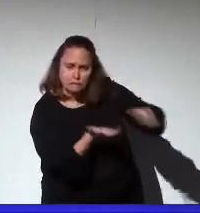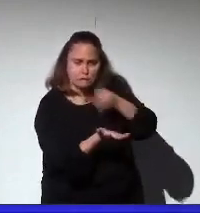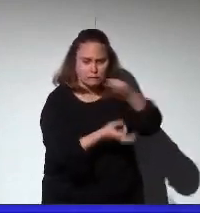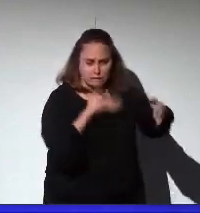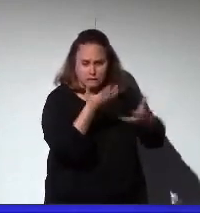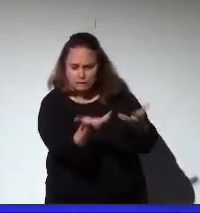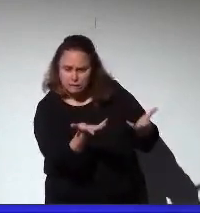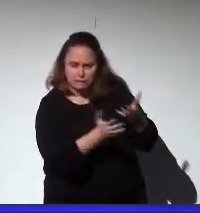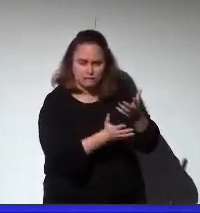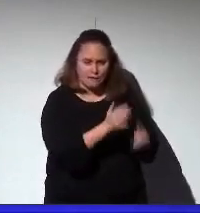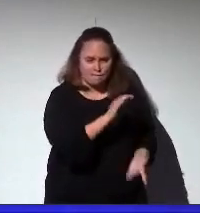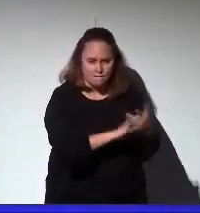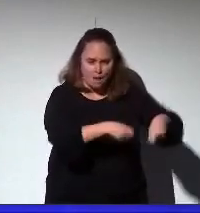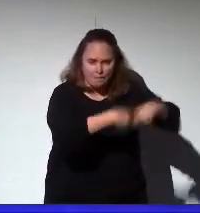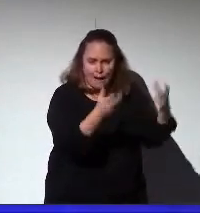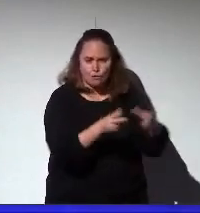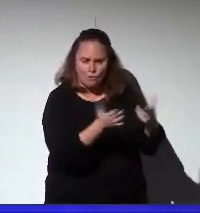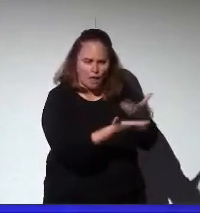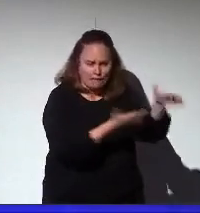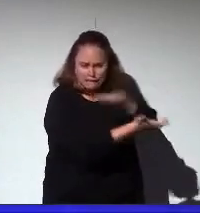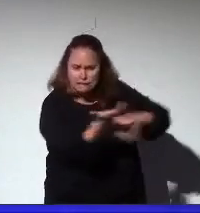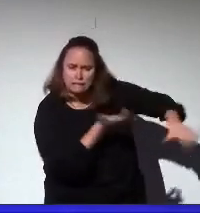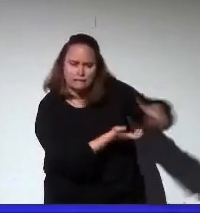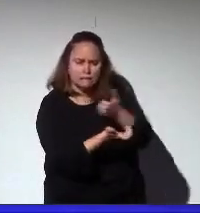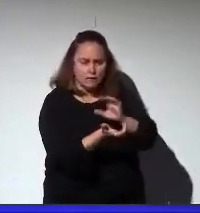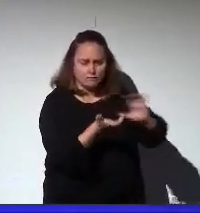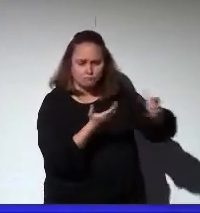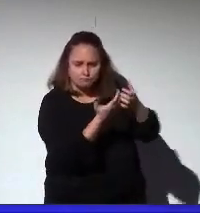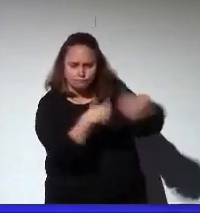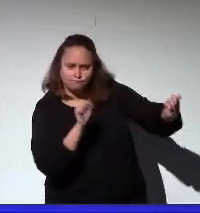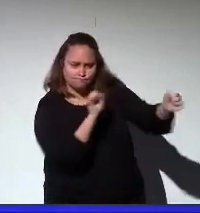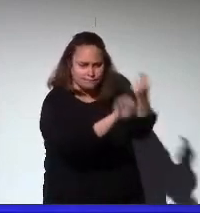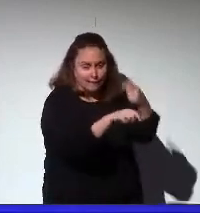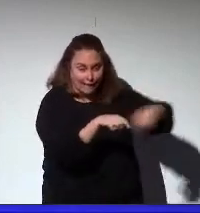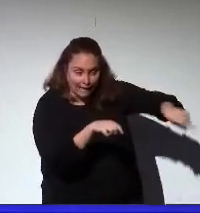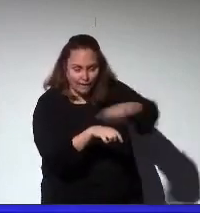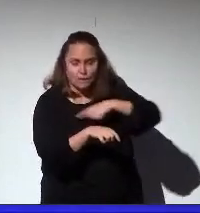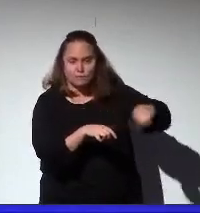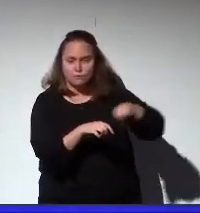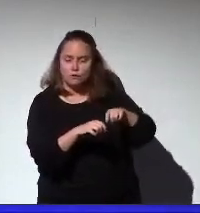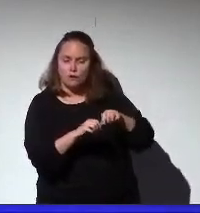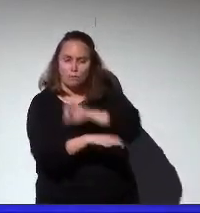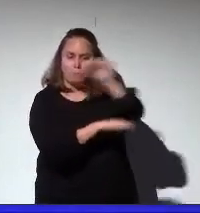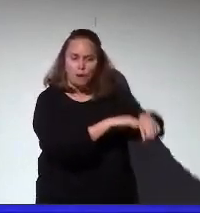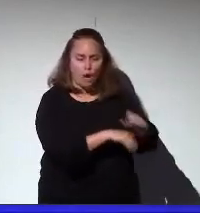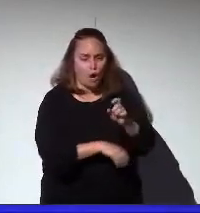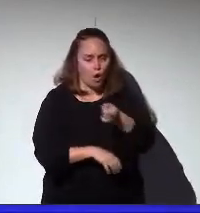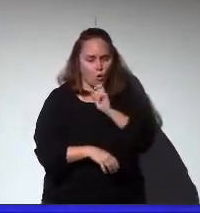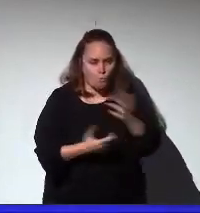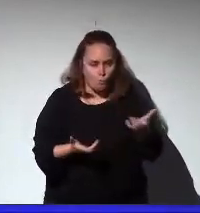odio. Hay quienes pretenden sociedades fragmentadas, enfrentadas y que se odien entre sí por diferentes motivos, étnicos,